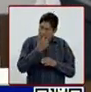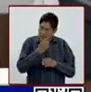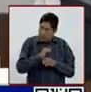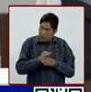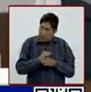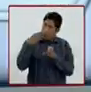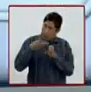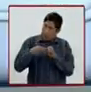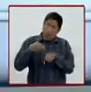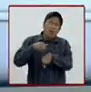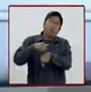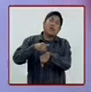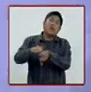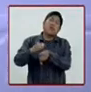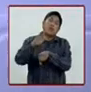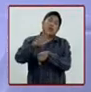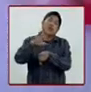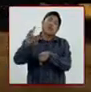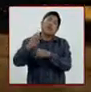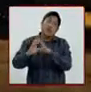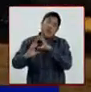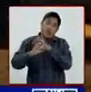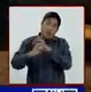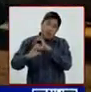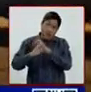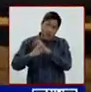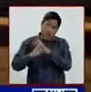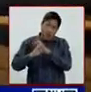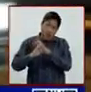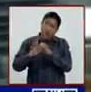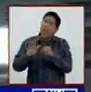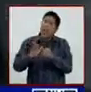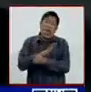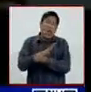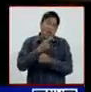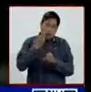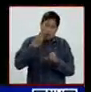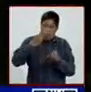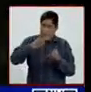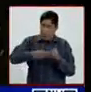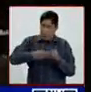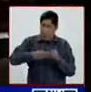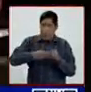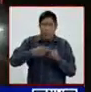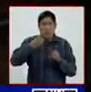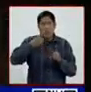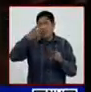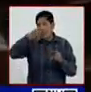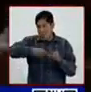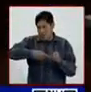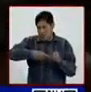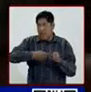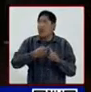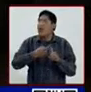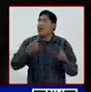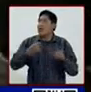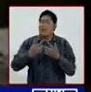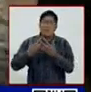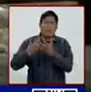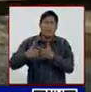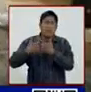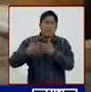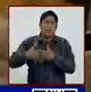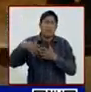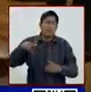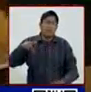su externas hacia Santa Cruz llevando gasolina y diesel estos camiones cisternas partieron desde la planta de